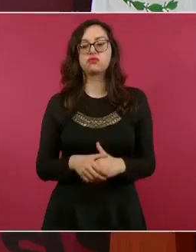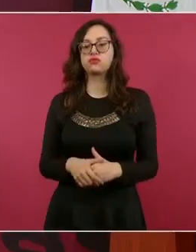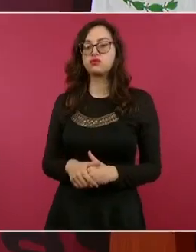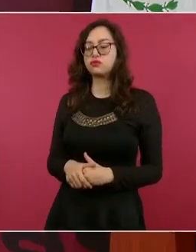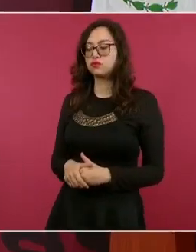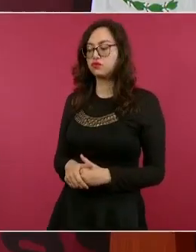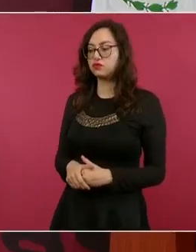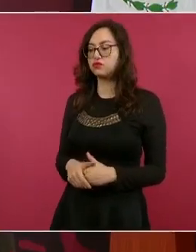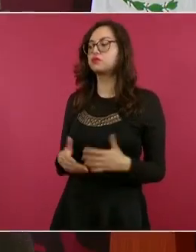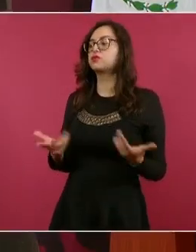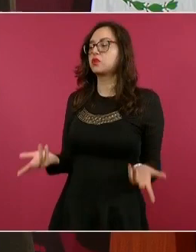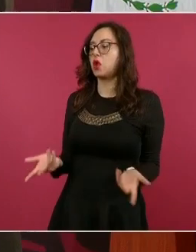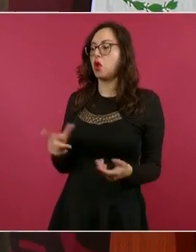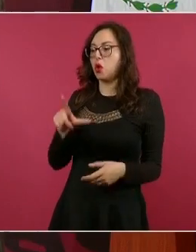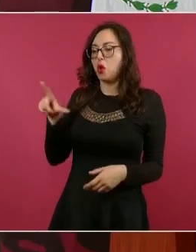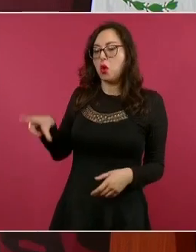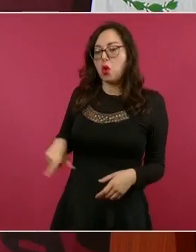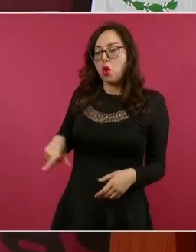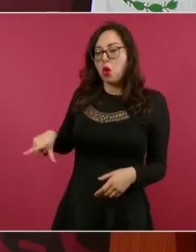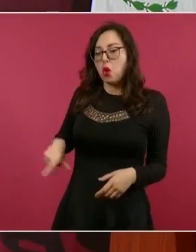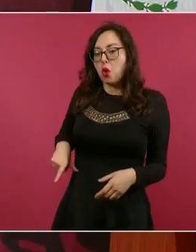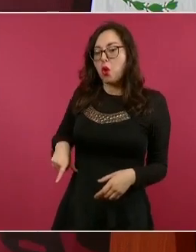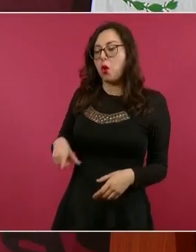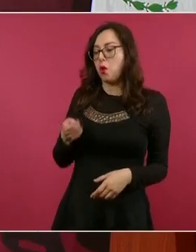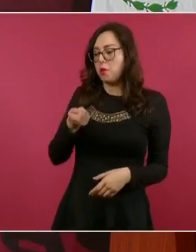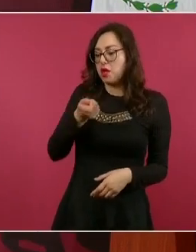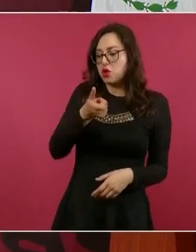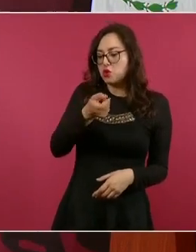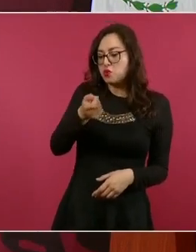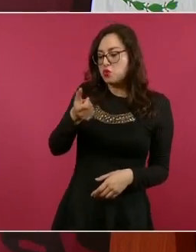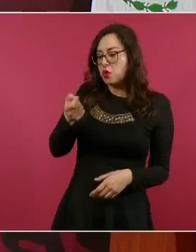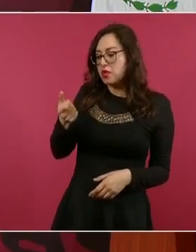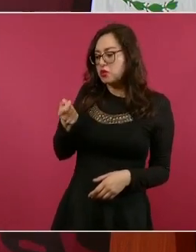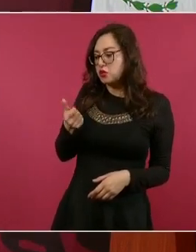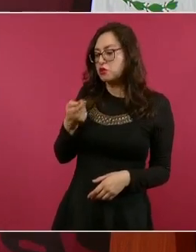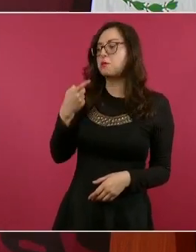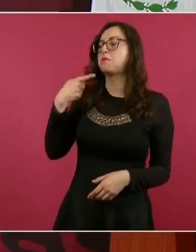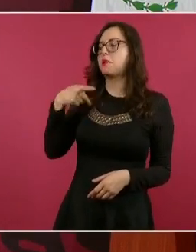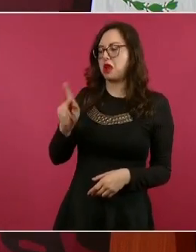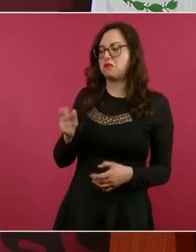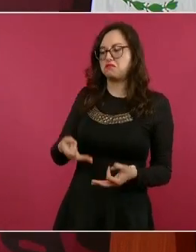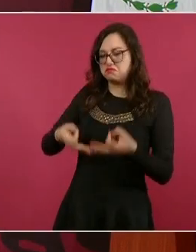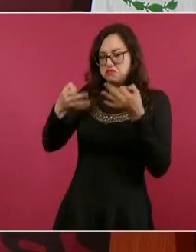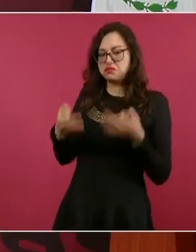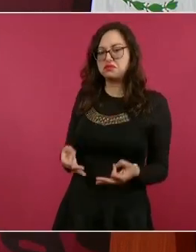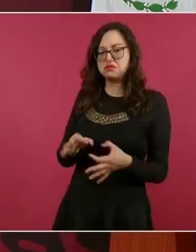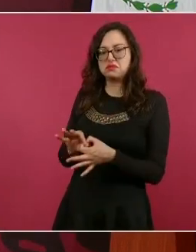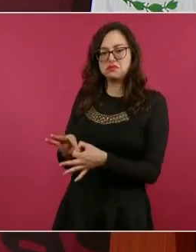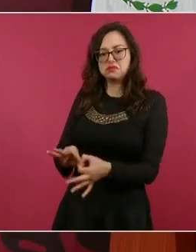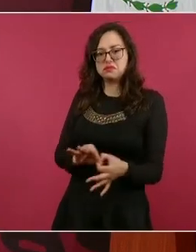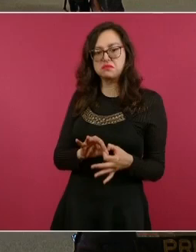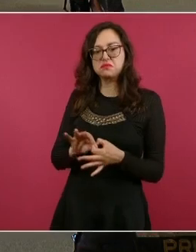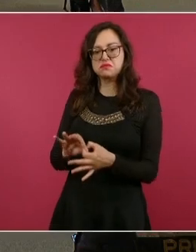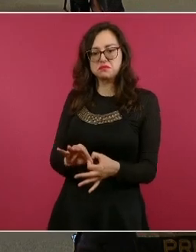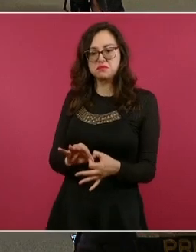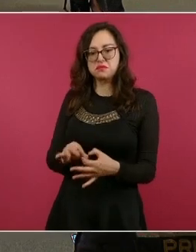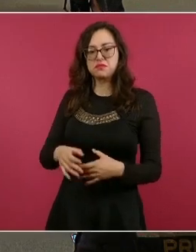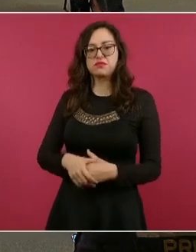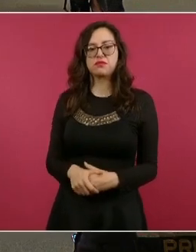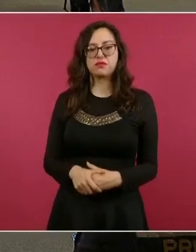pocos pero mejores. Son pocos, pero son los mejores, ¿no? Y bien definidos. Y correctamente